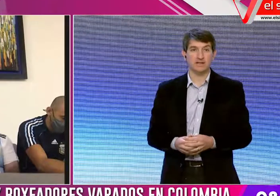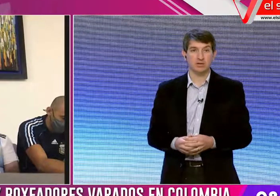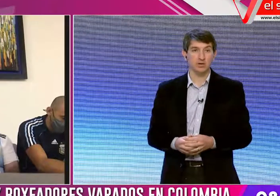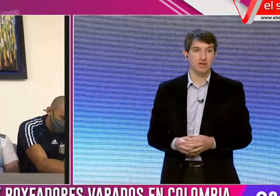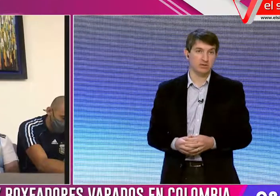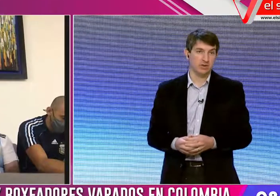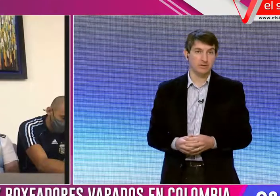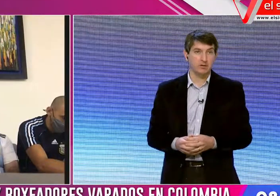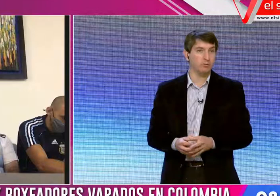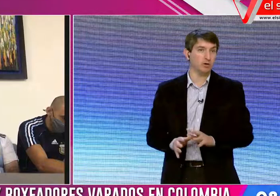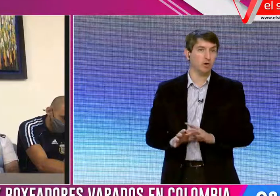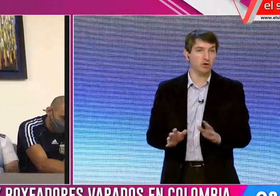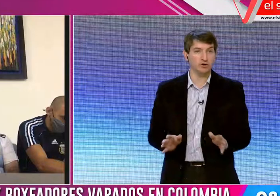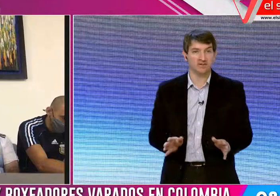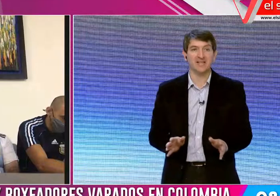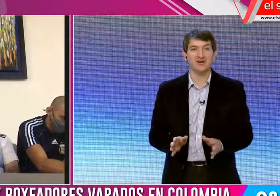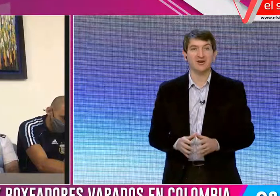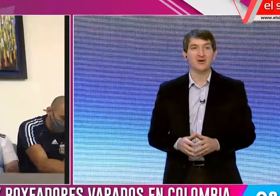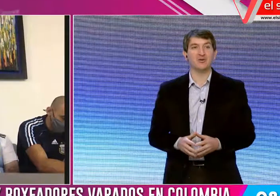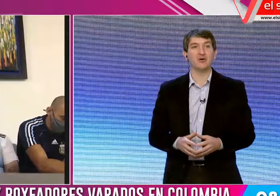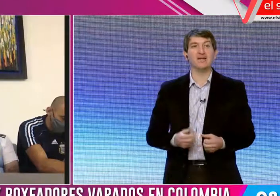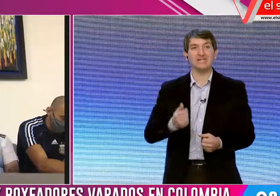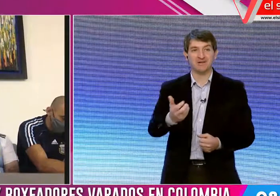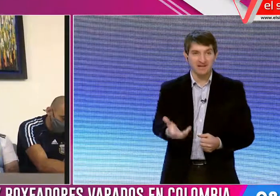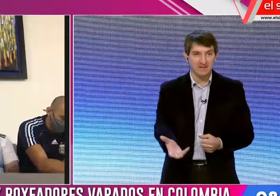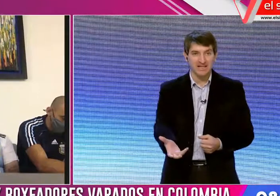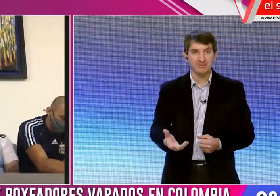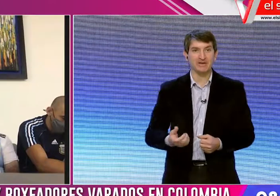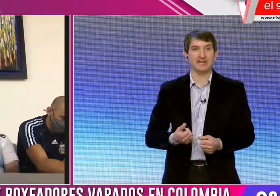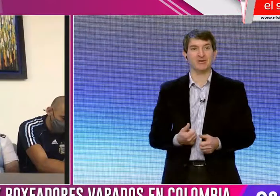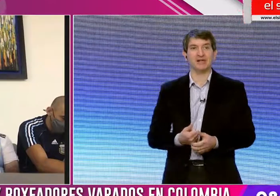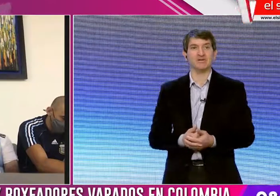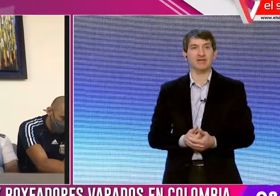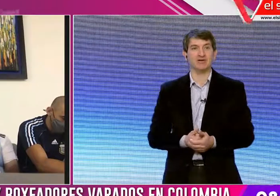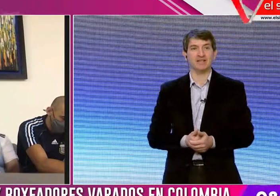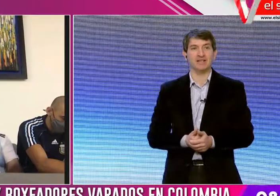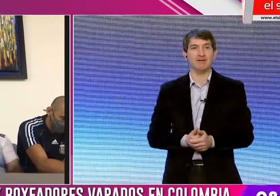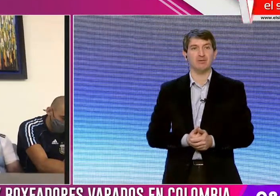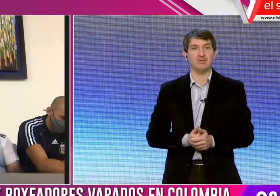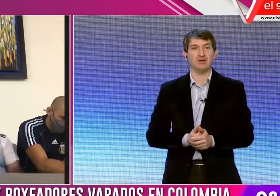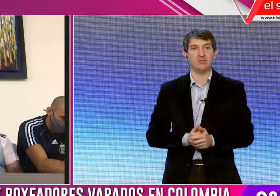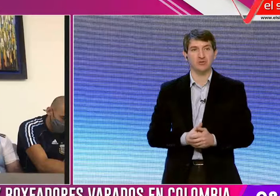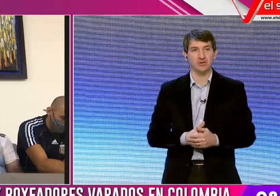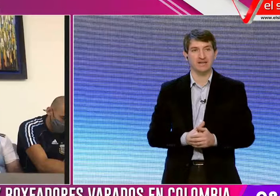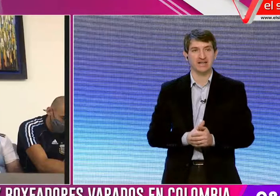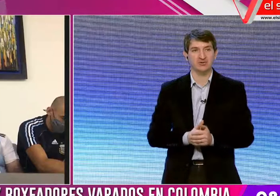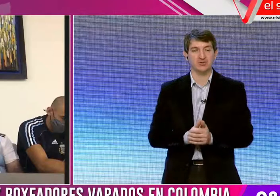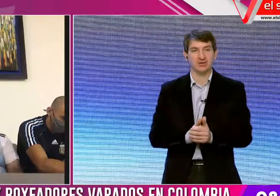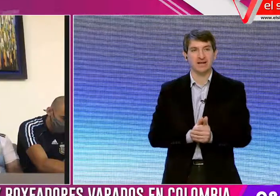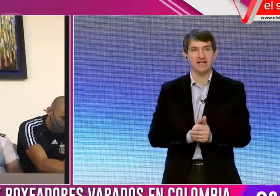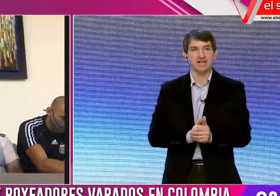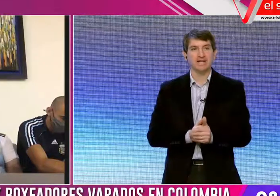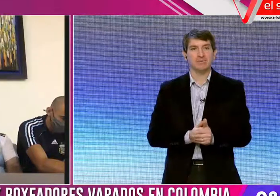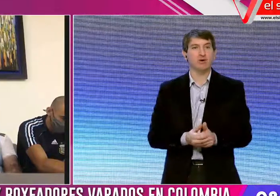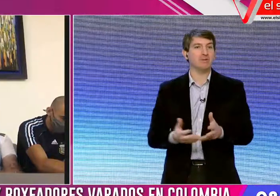ser este debut internacional para vos? Por todo, te digo. Por lo bien que llevabas la pelea, pues la verdad que los que la vimos creo que te dábamos varios puntos de ventaja sobre tu